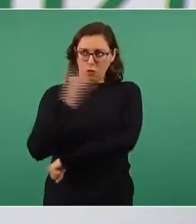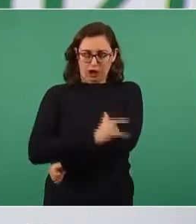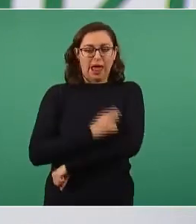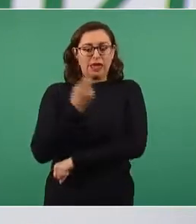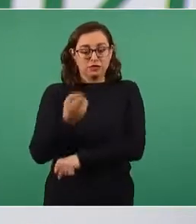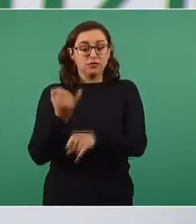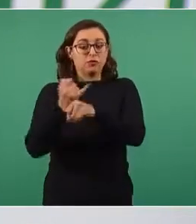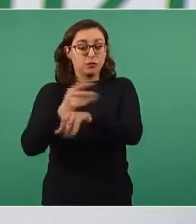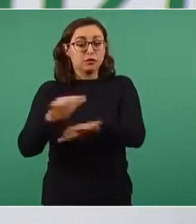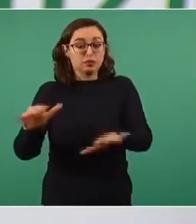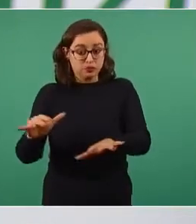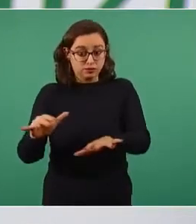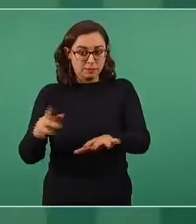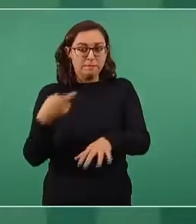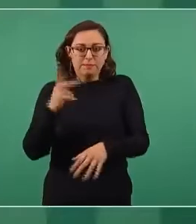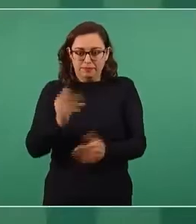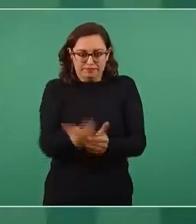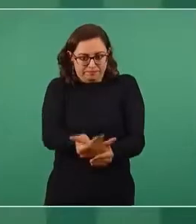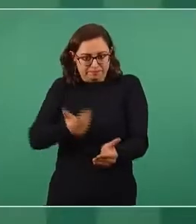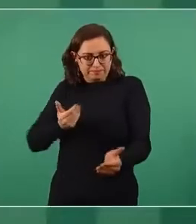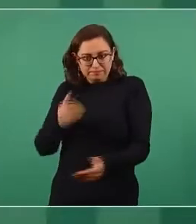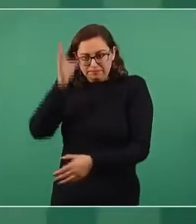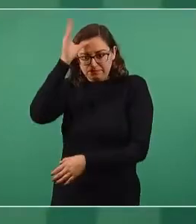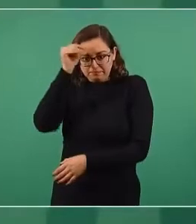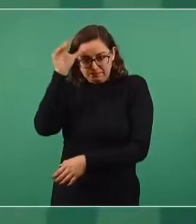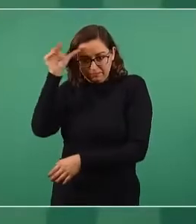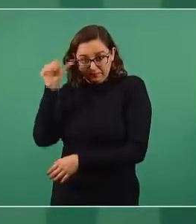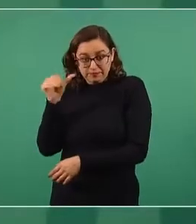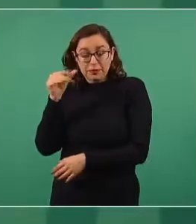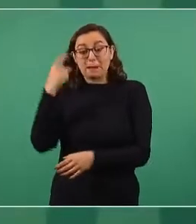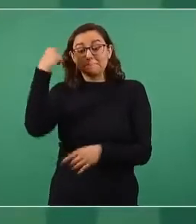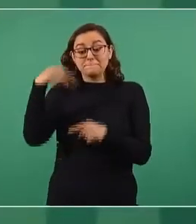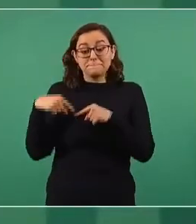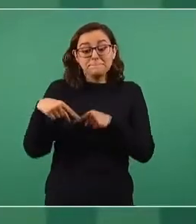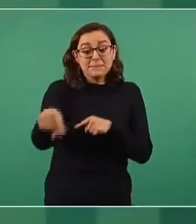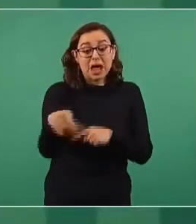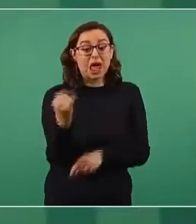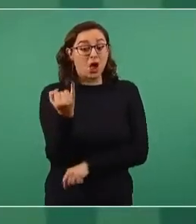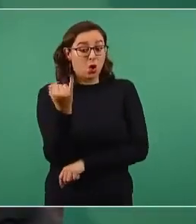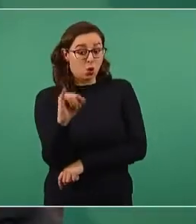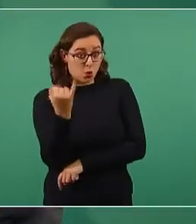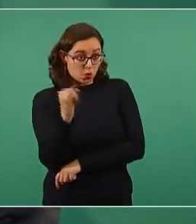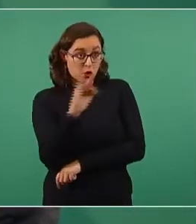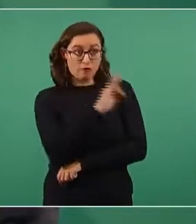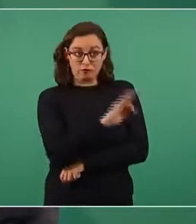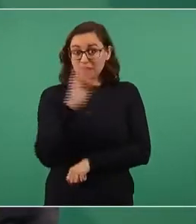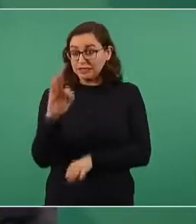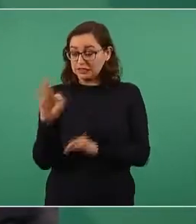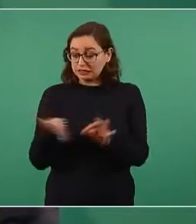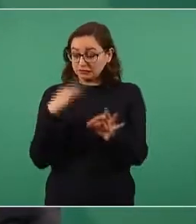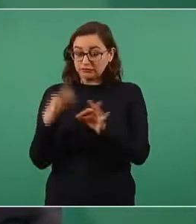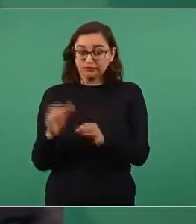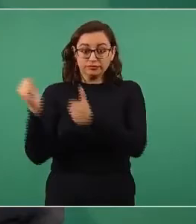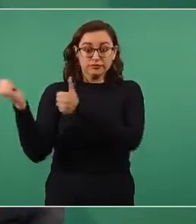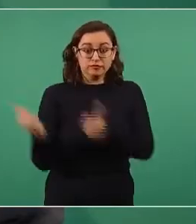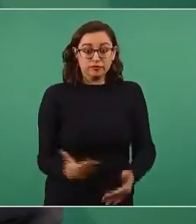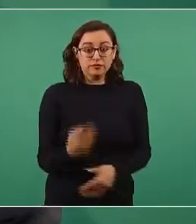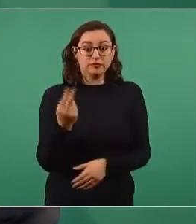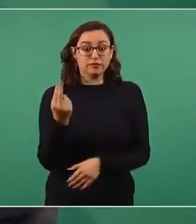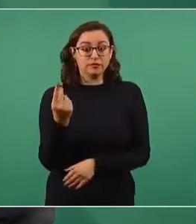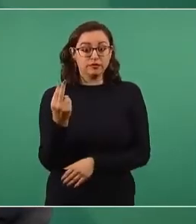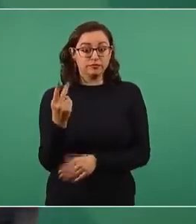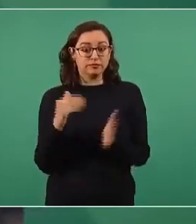Entonces, en ese tenor, lo que tenemos previsto en el mes de junio son casi 25 millones de